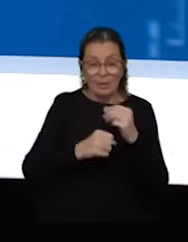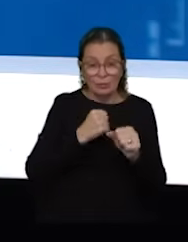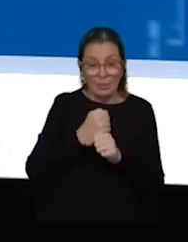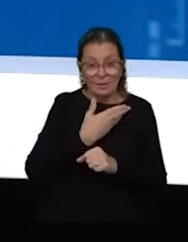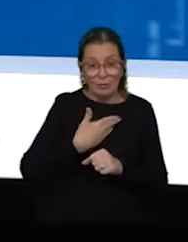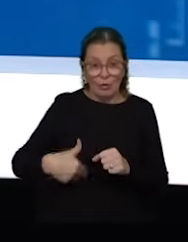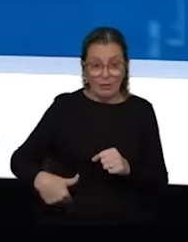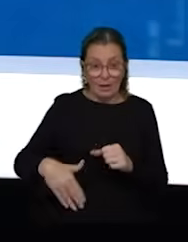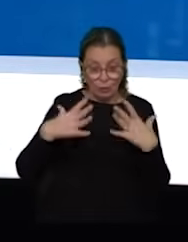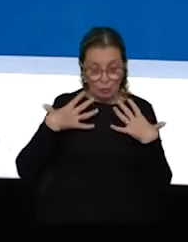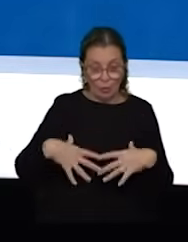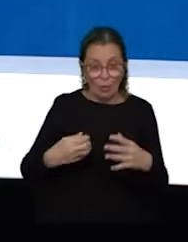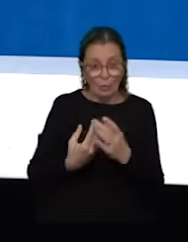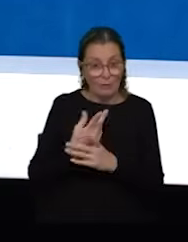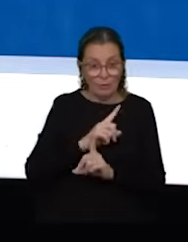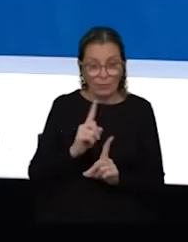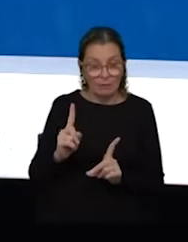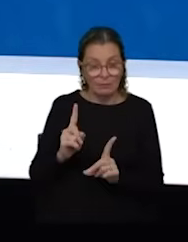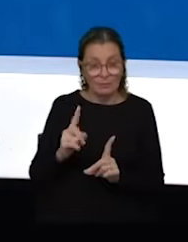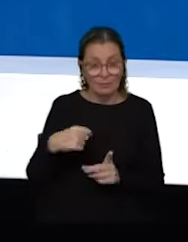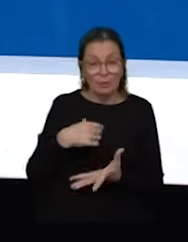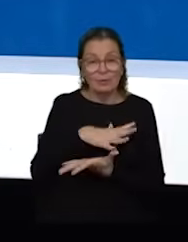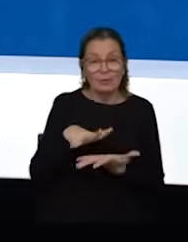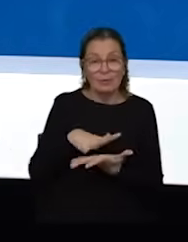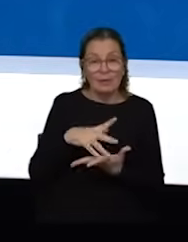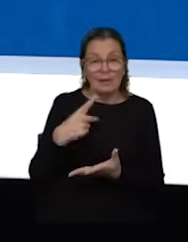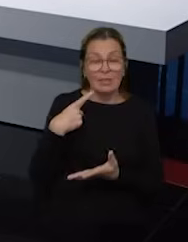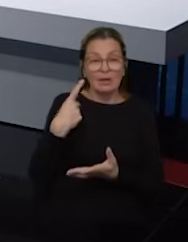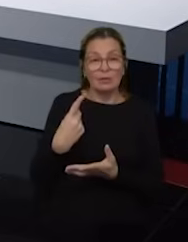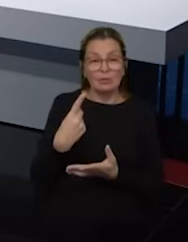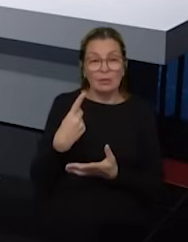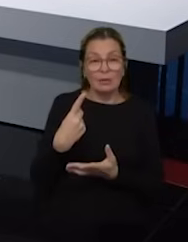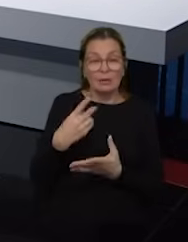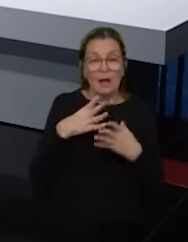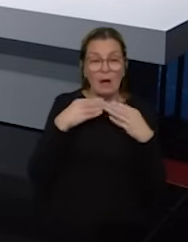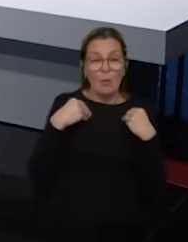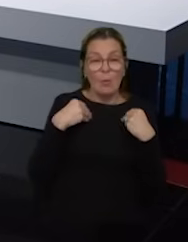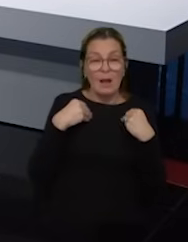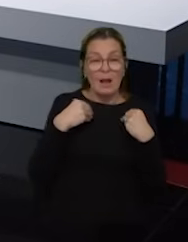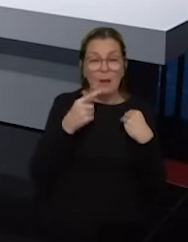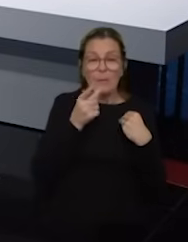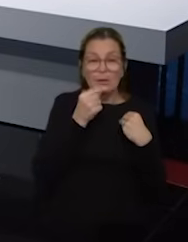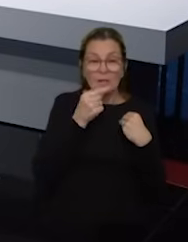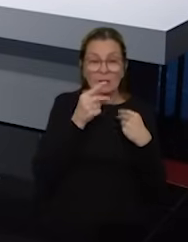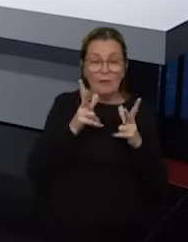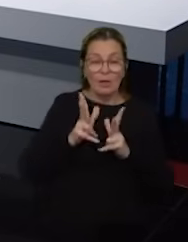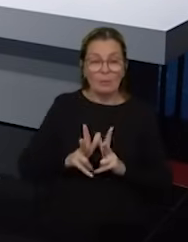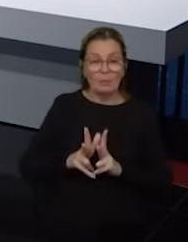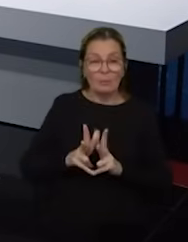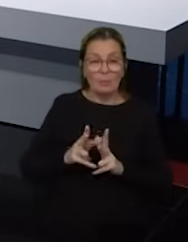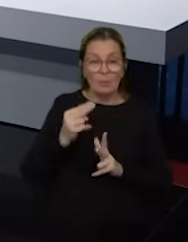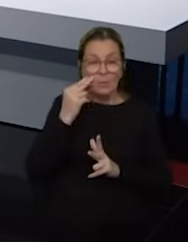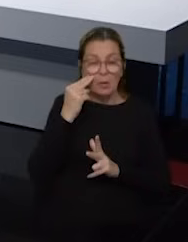gobierno eh tenemos situaciones donde el director nacional de la escuela de policía fue formalizado por